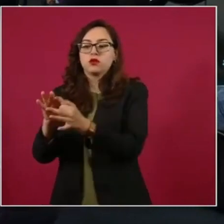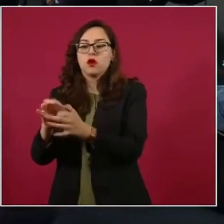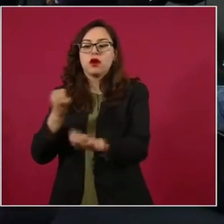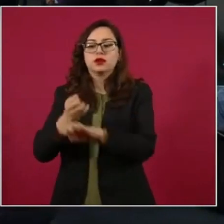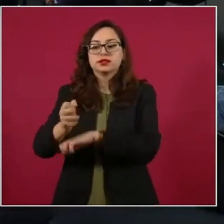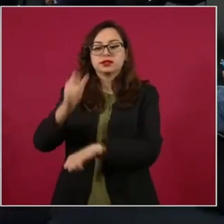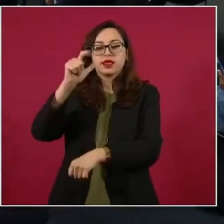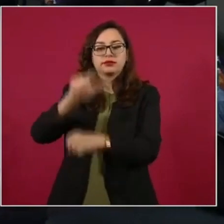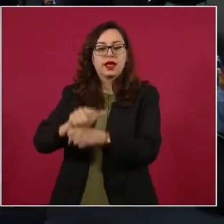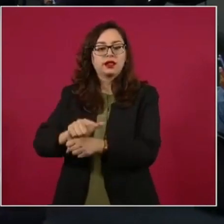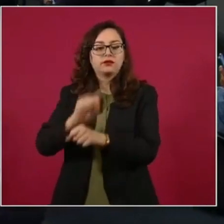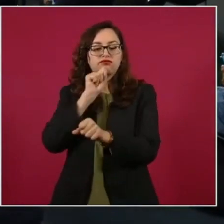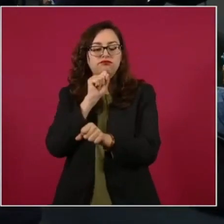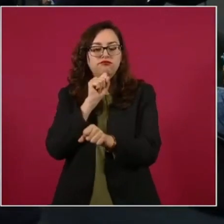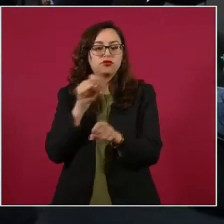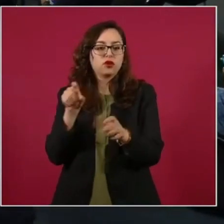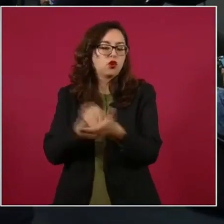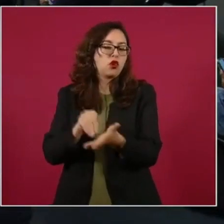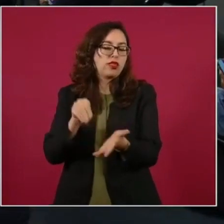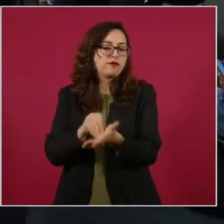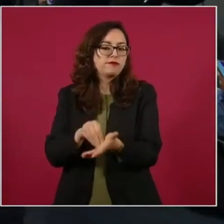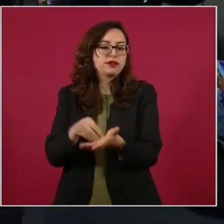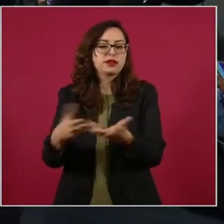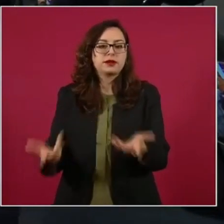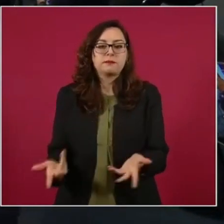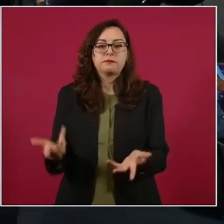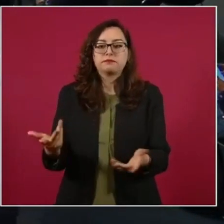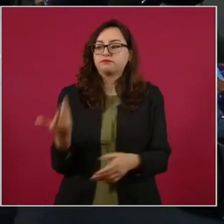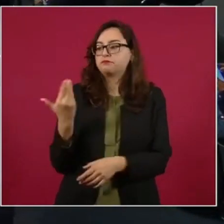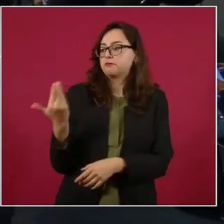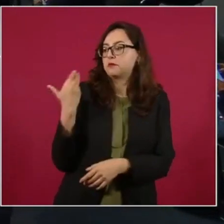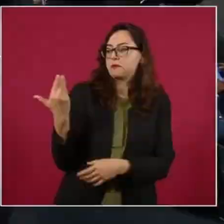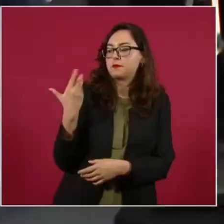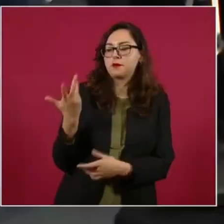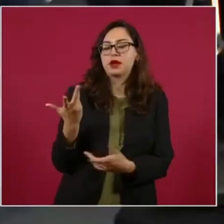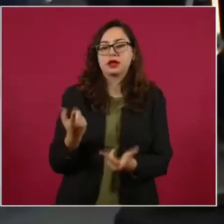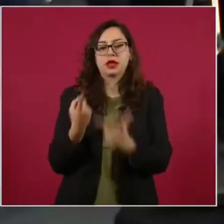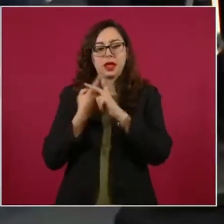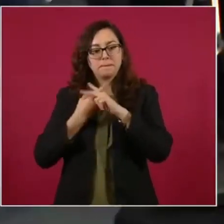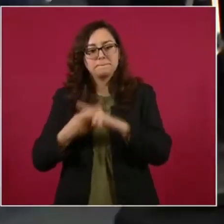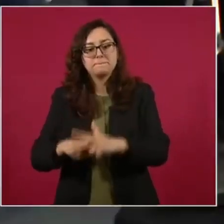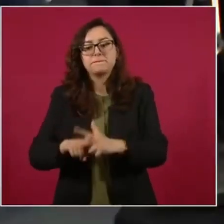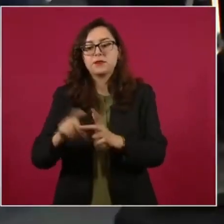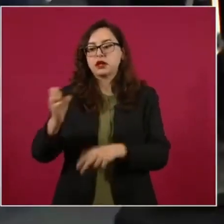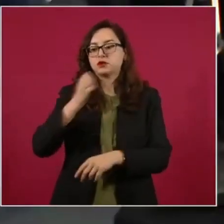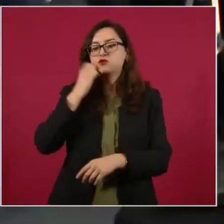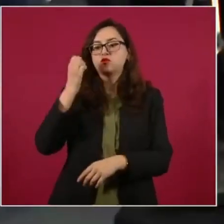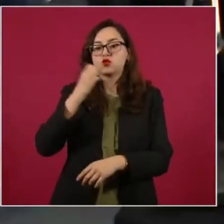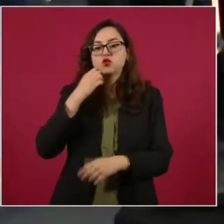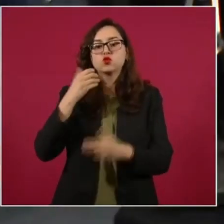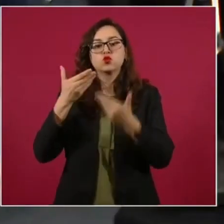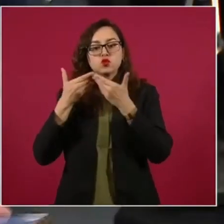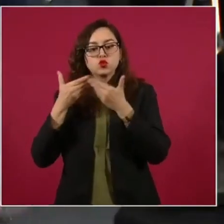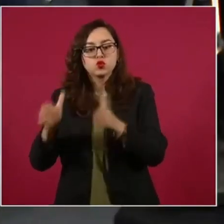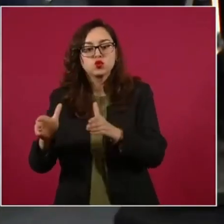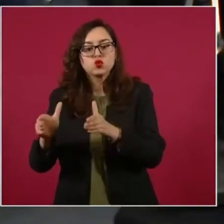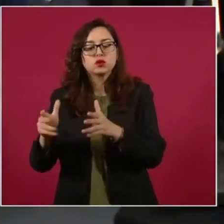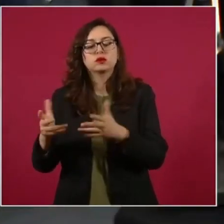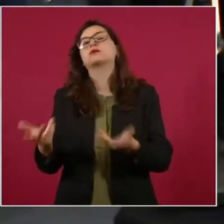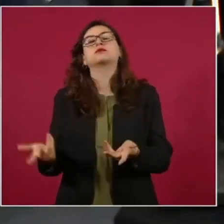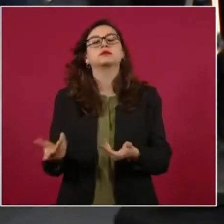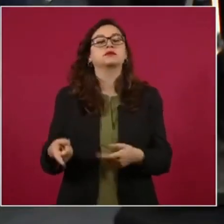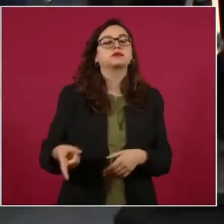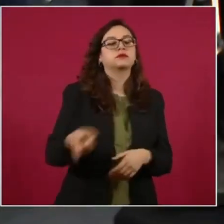estatal. Cuando empezó el ciclo escolar, apenas hace unos días, pues los estudiantes, acompañados de